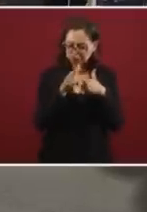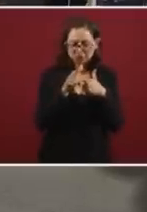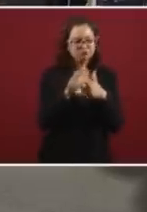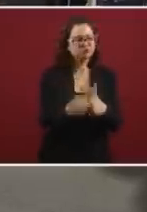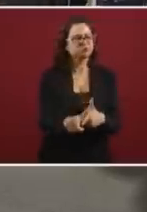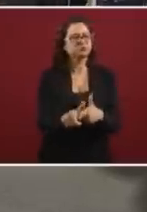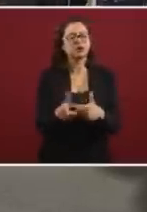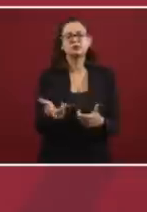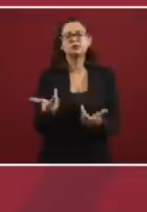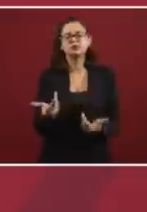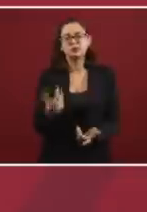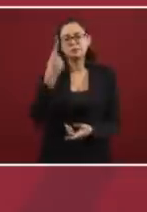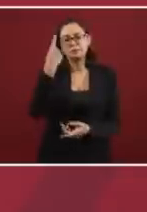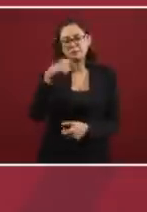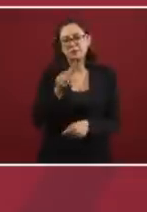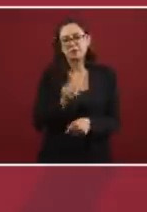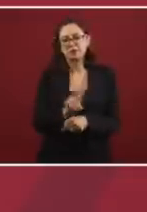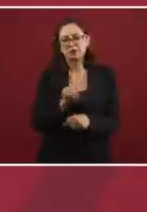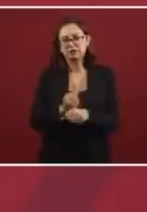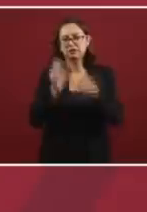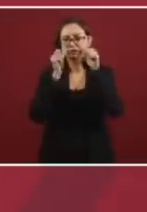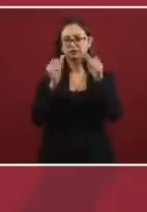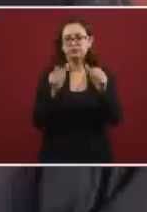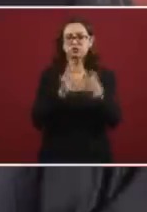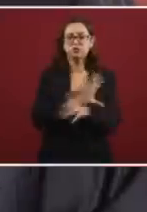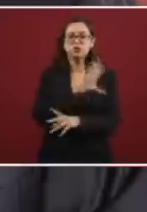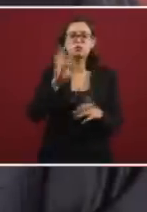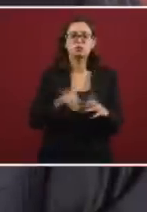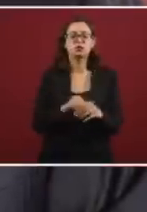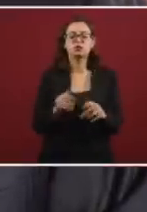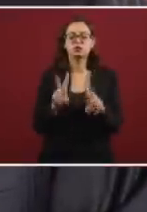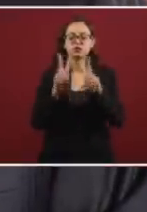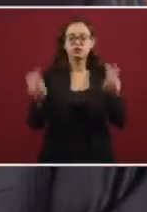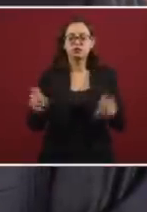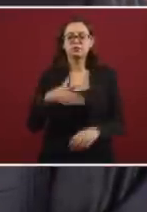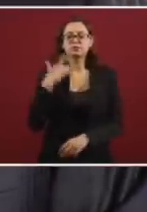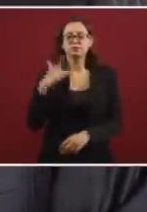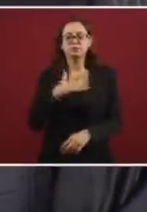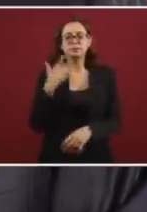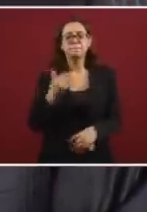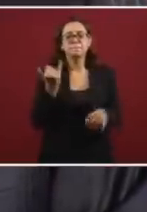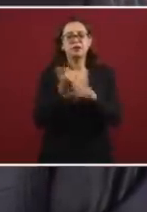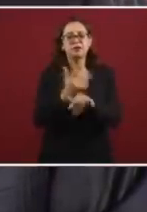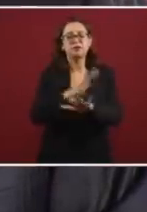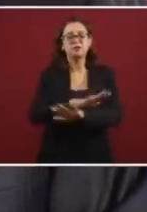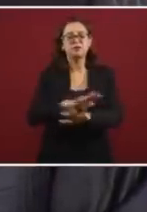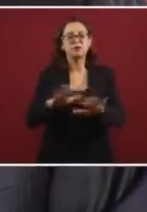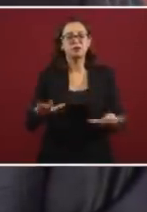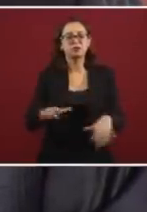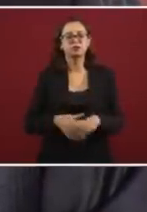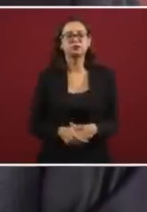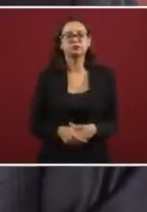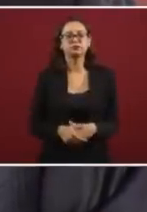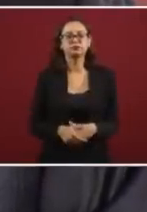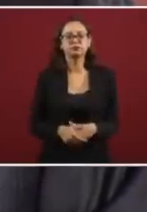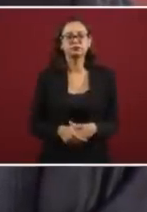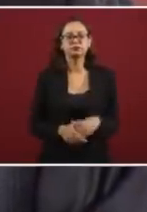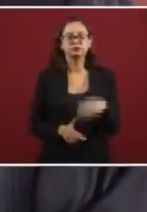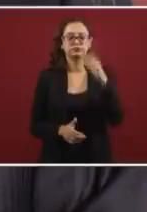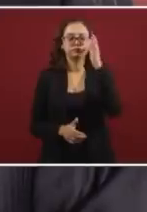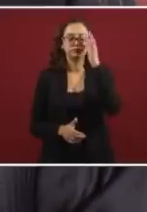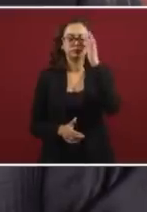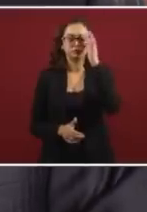procurando toda la parte emocional informativa ayer